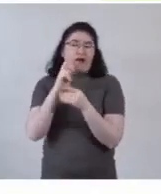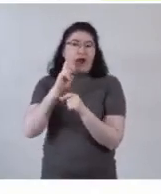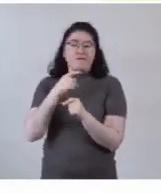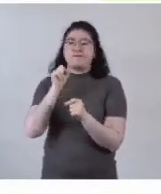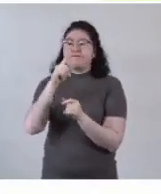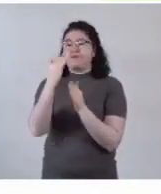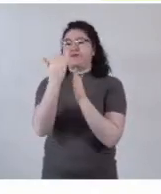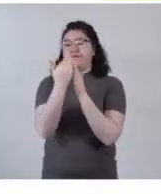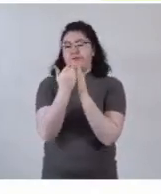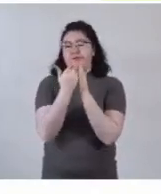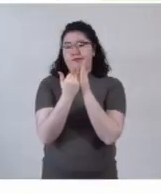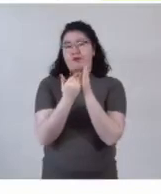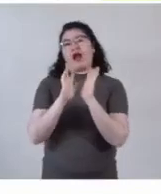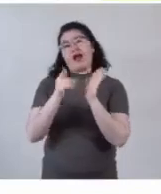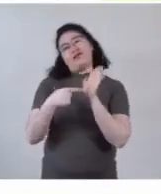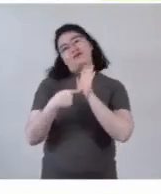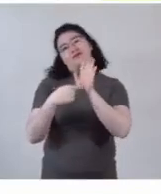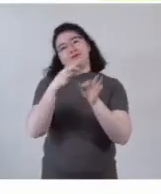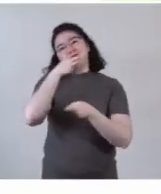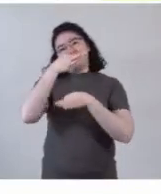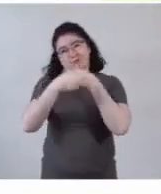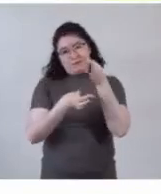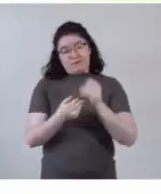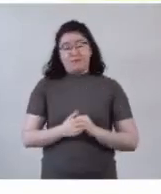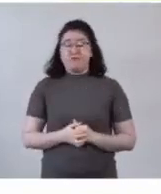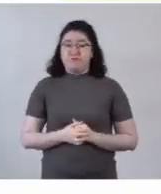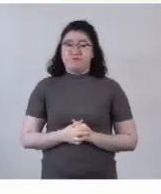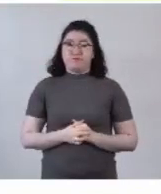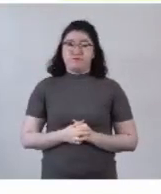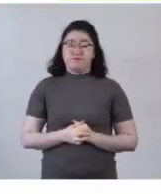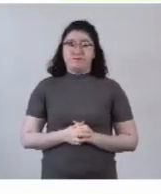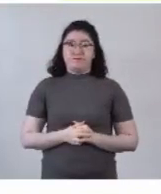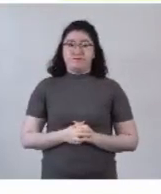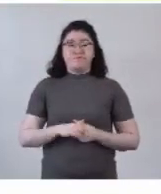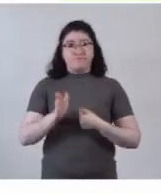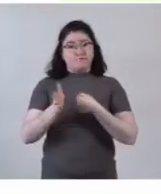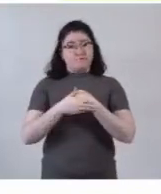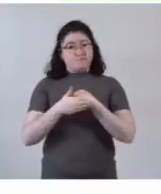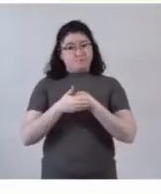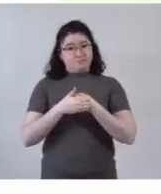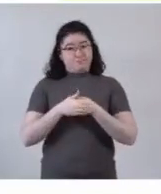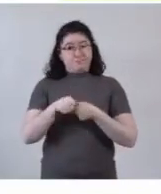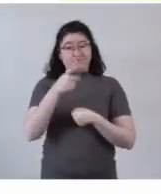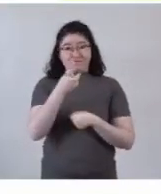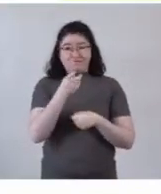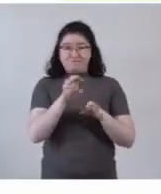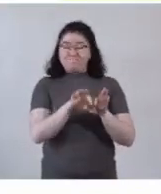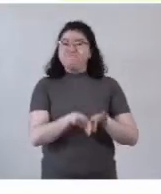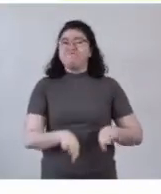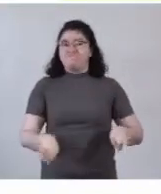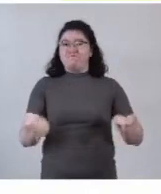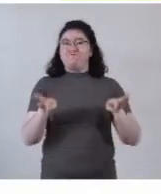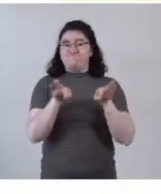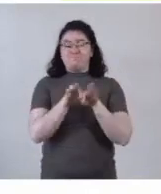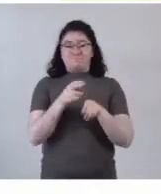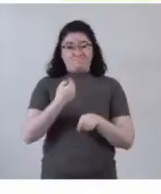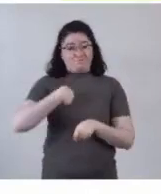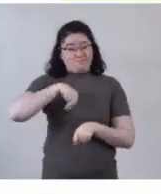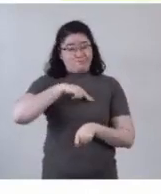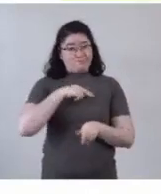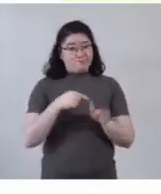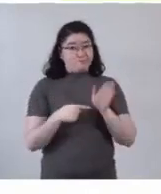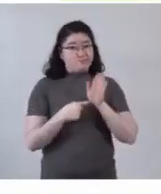de esa manera. Y la que sigue, este es algo muy importante que queremos